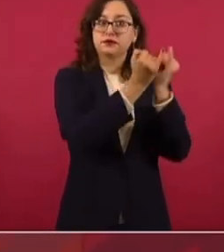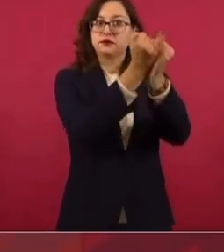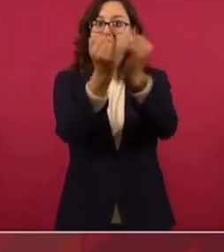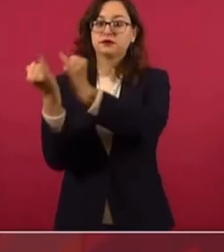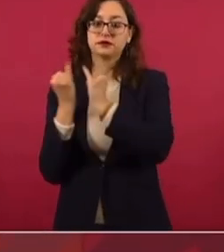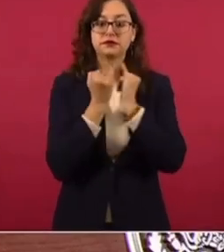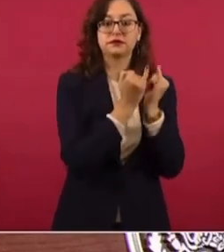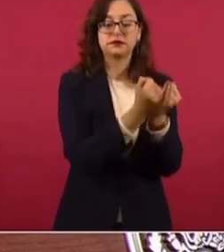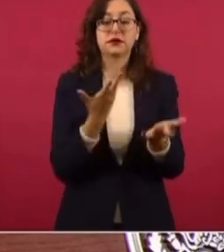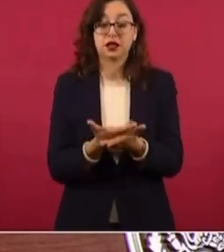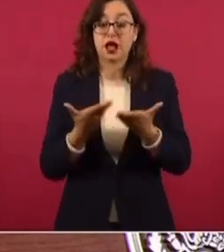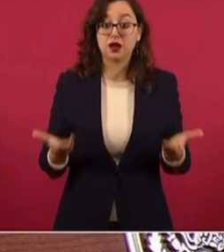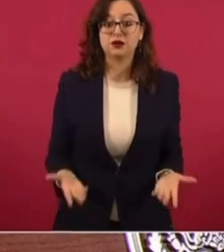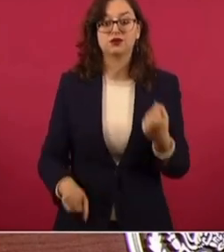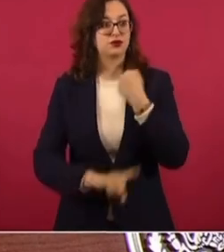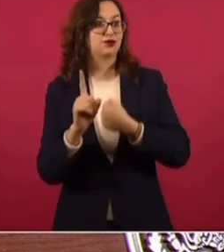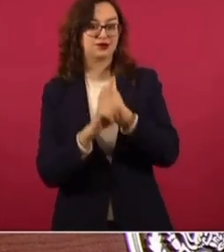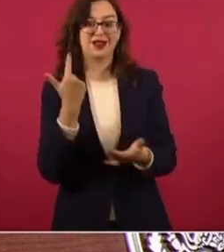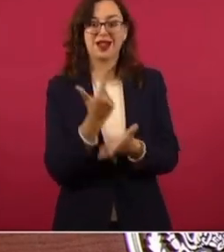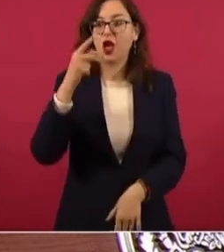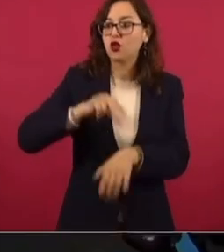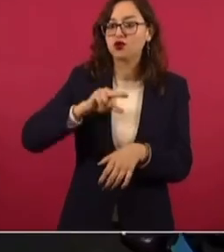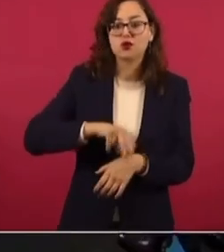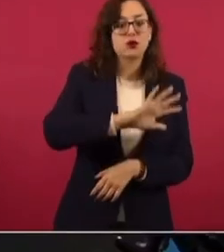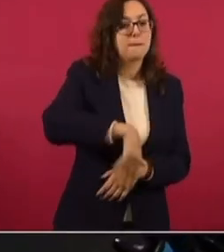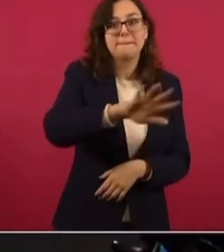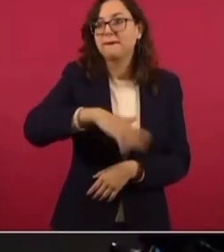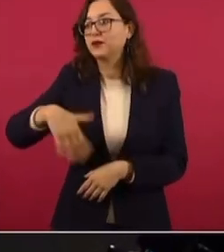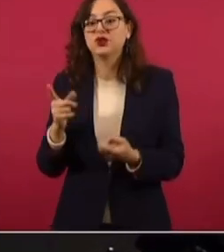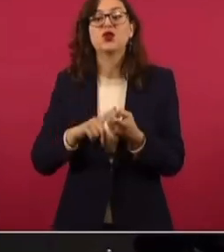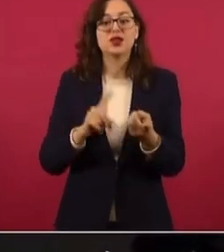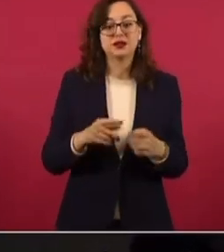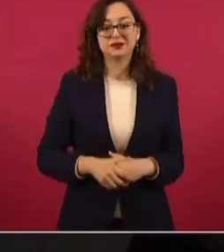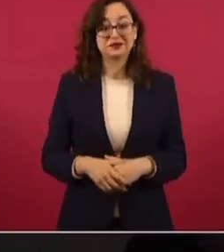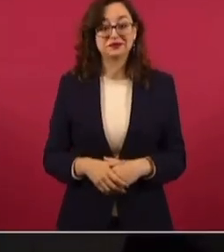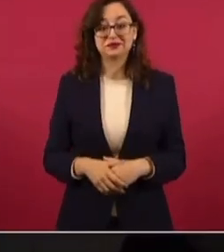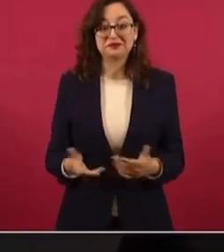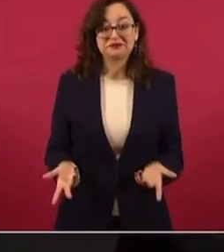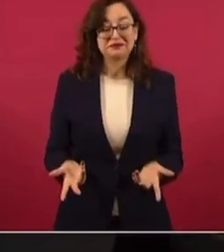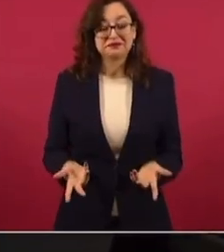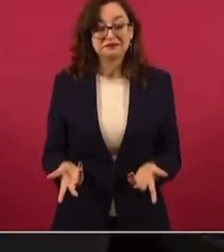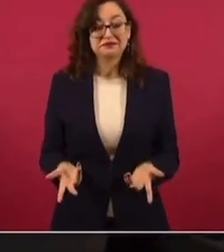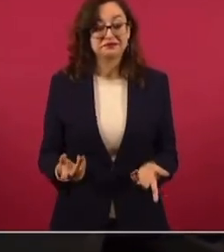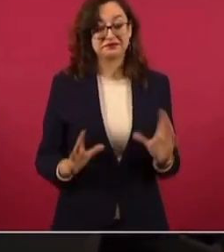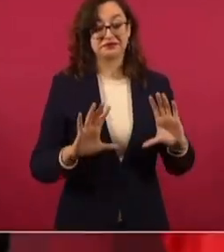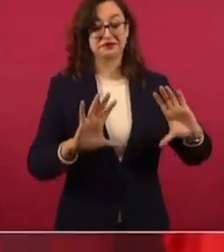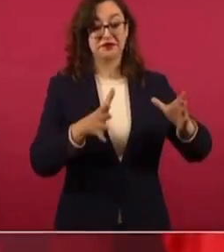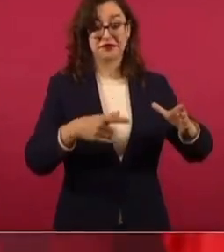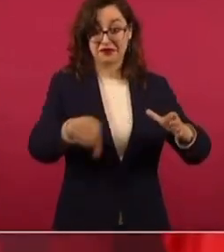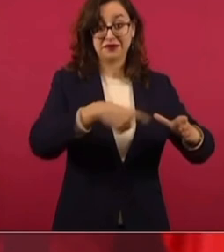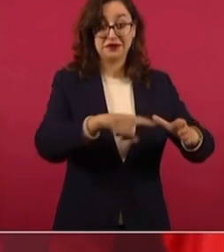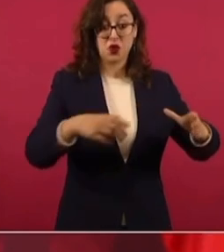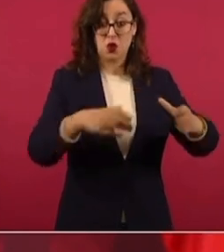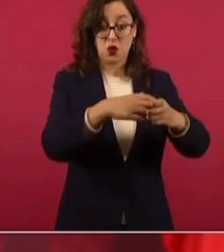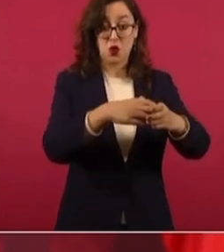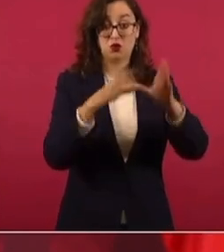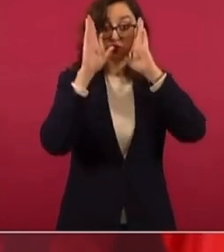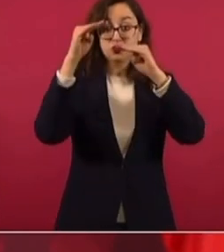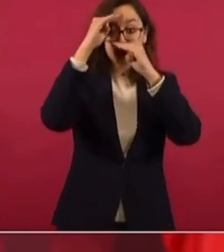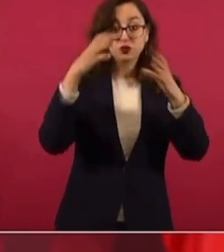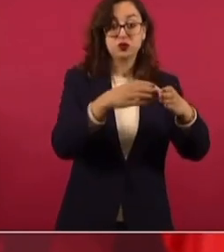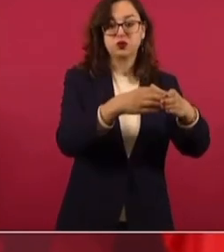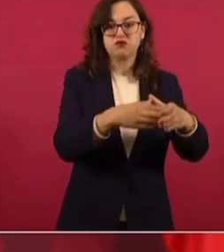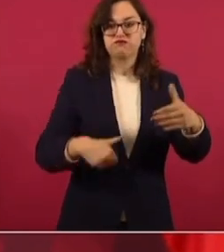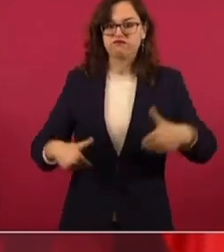Entonces ahora estamos viendo dónde conseguimos médicos. Y no les gusta a los conservadores, pero